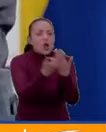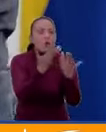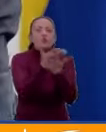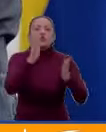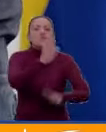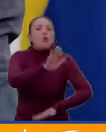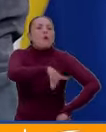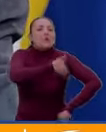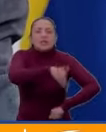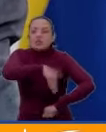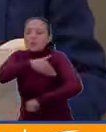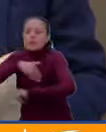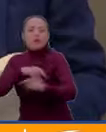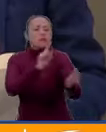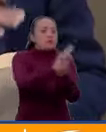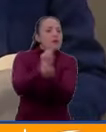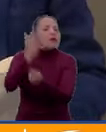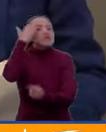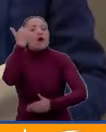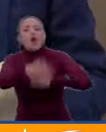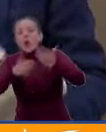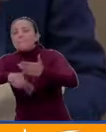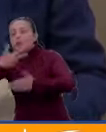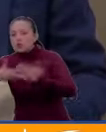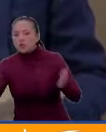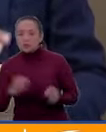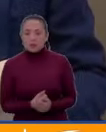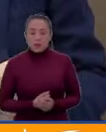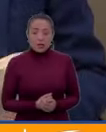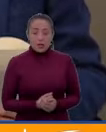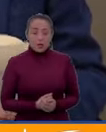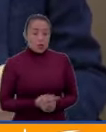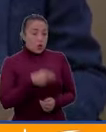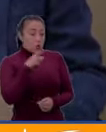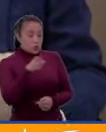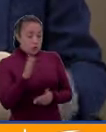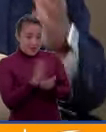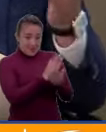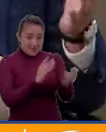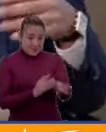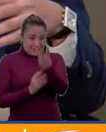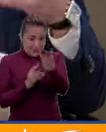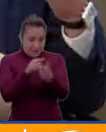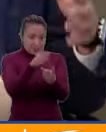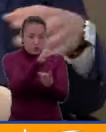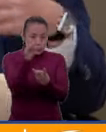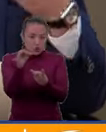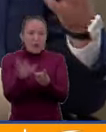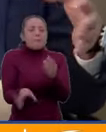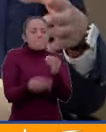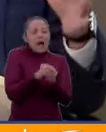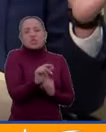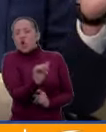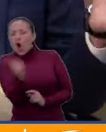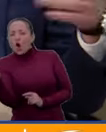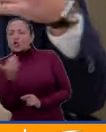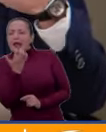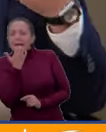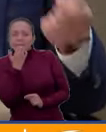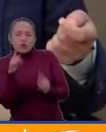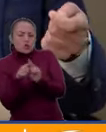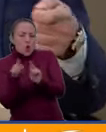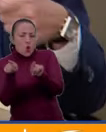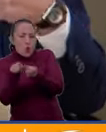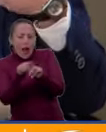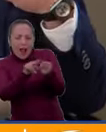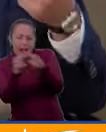los proyectos aparte de estos municipios usted podría darnos de pronto algunos que tenga la cabeza ejemplos similares que